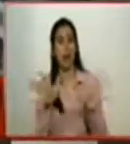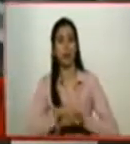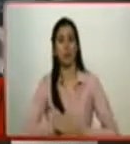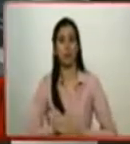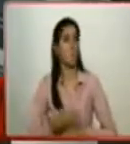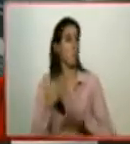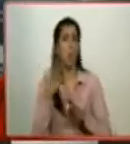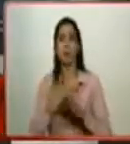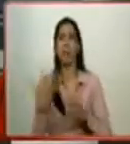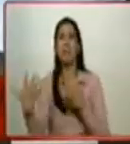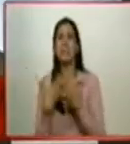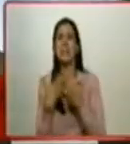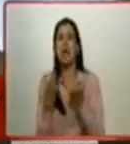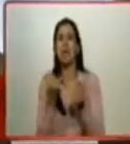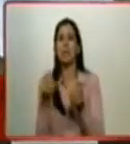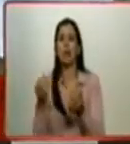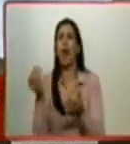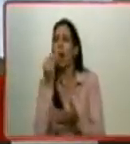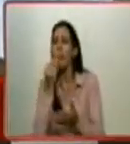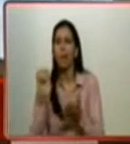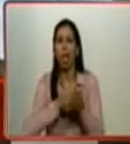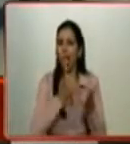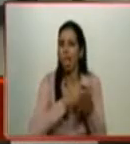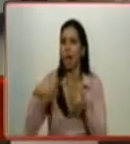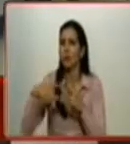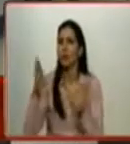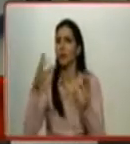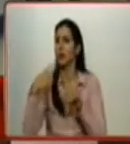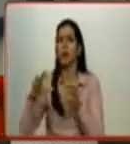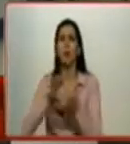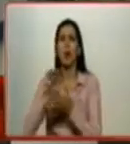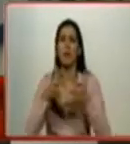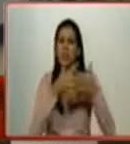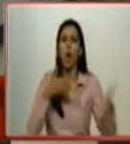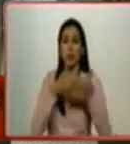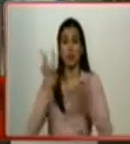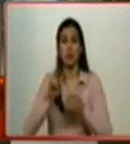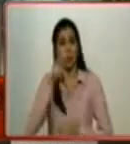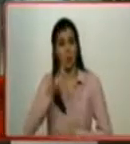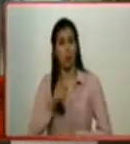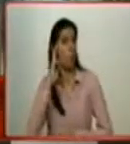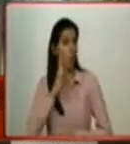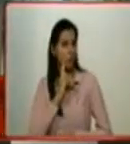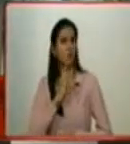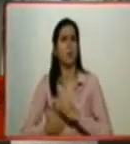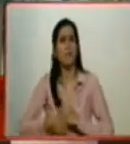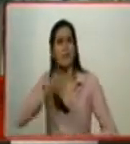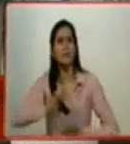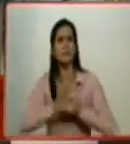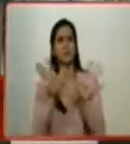de la guerra económica y las constantes agresiones del imperio contra Venezuela, el pueblo de Bolívar cada vez es más